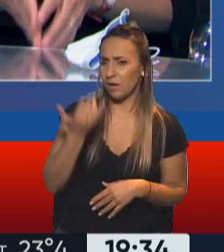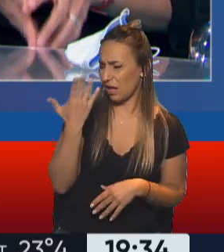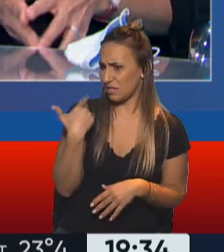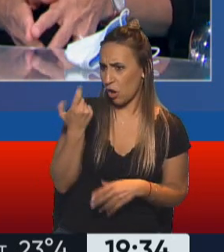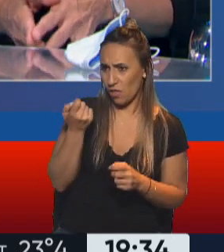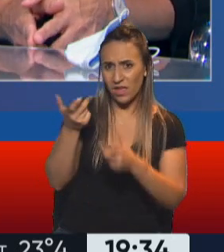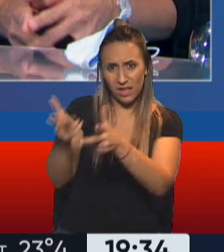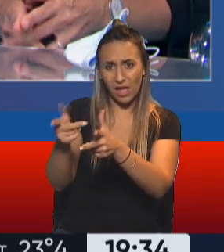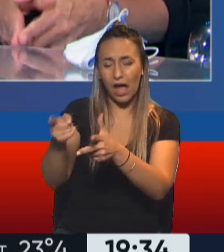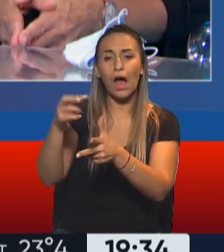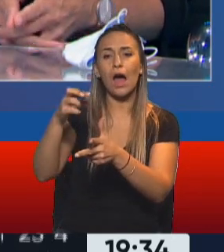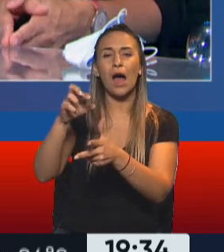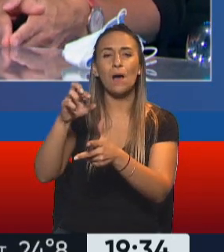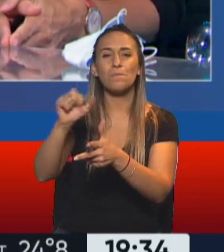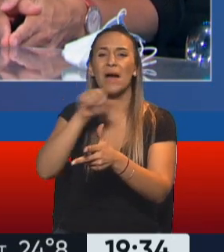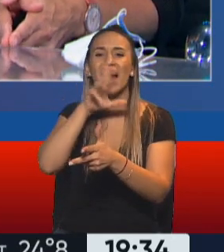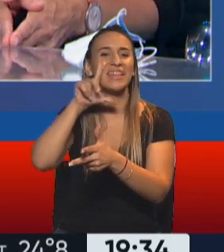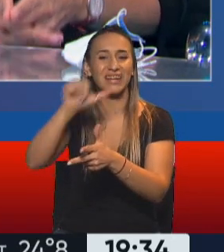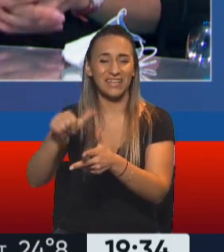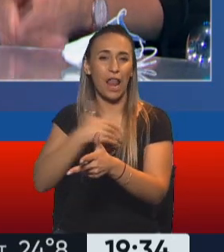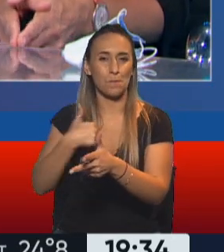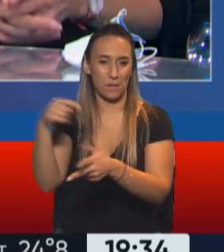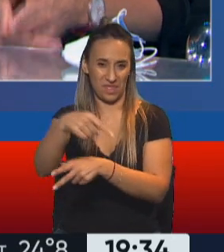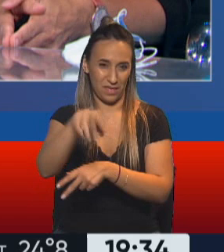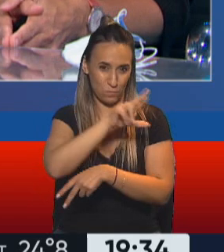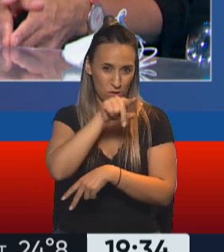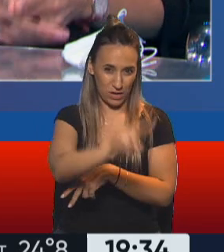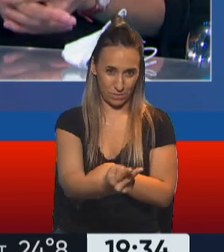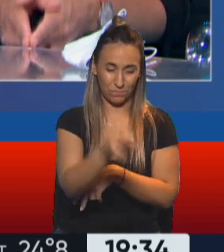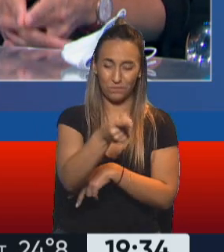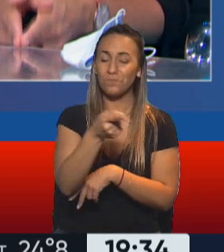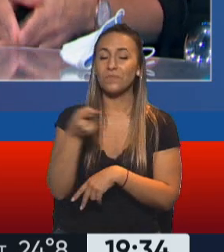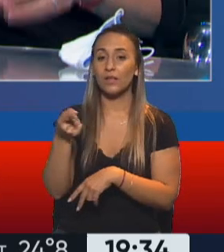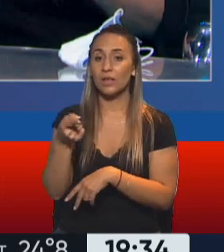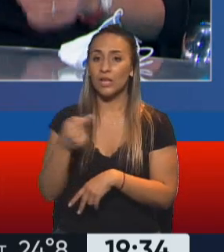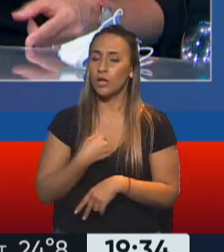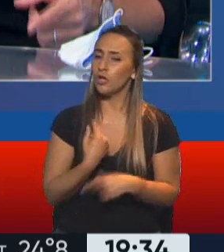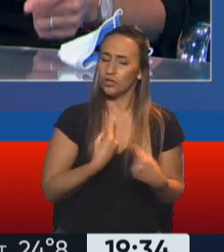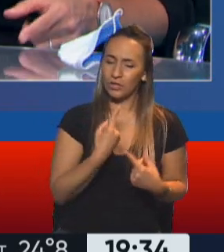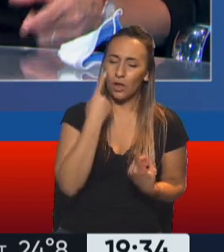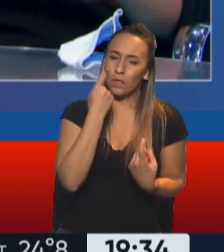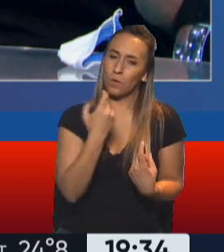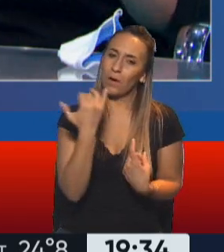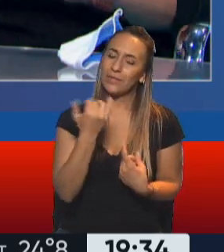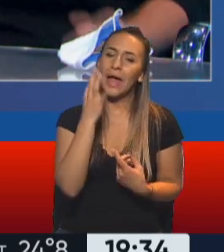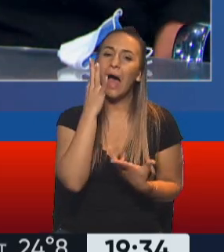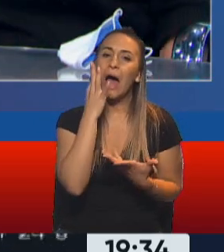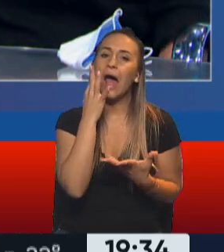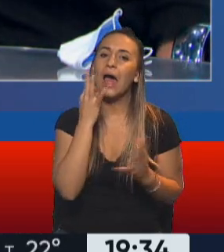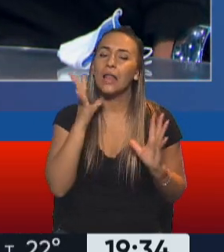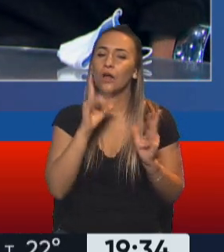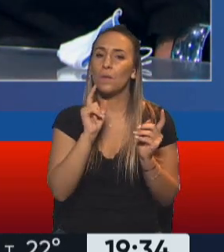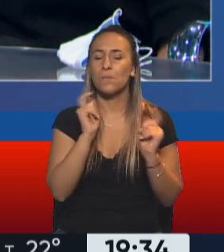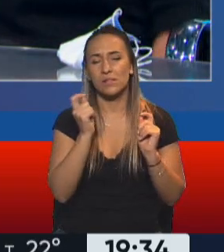lo dije varias veces en este año a la mamá, que hubo un cambio. Digamos, nosotras sentimos que en este año, sobre todo, muchos